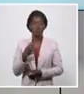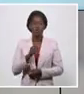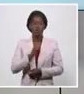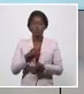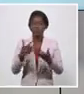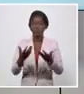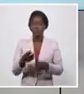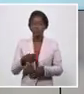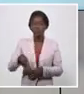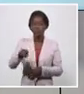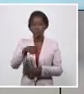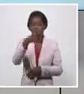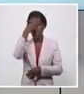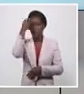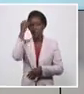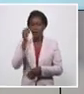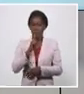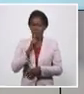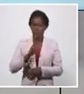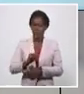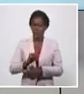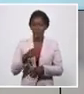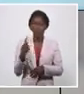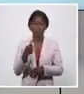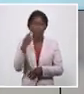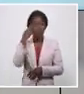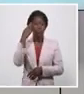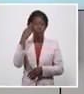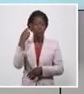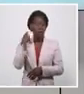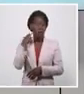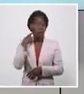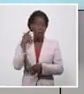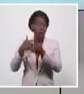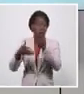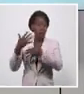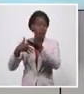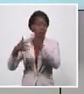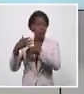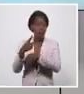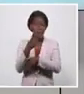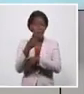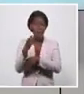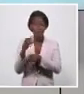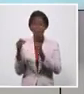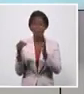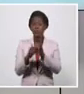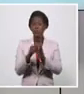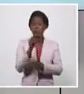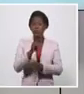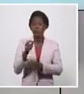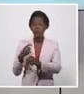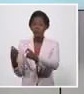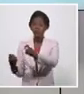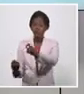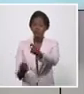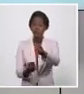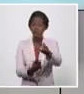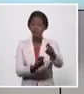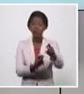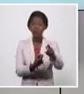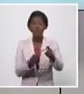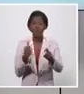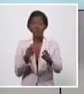la historia, esas más de 20.000 vidas que se perdieron en la búsqueda de la independencia de esta tierra, o ese